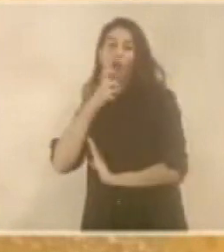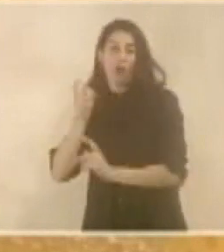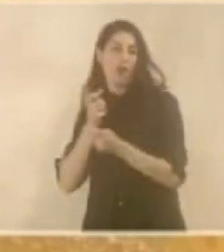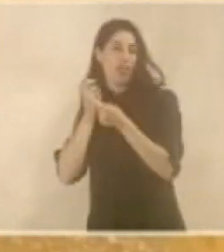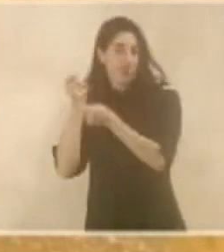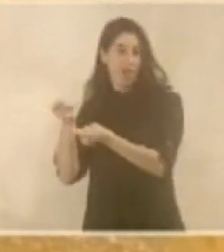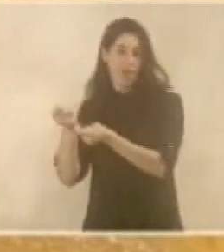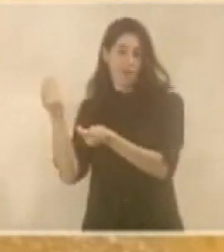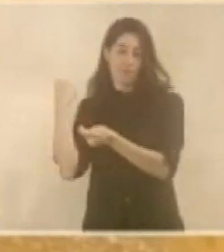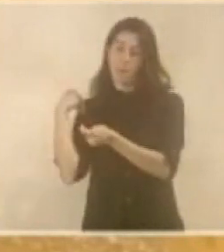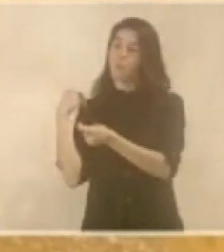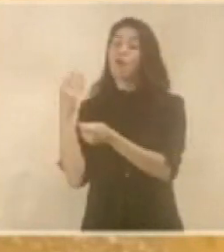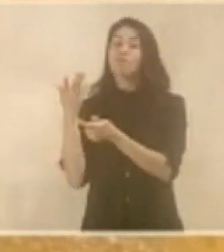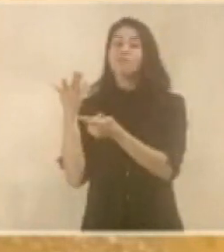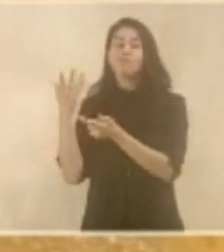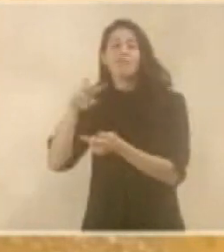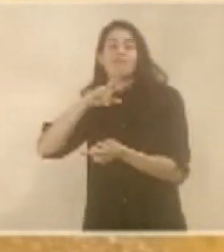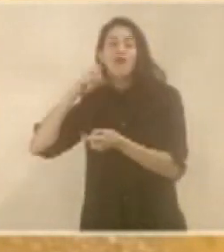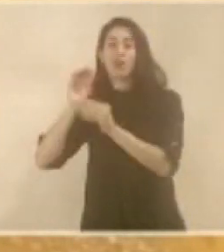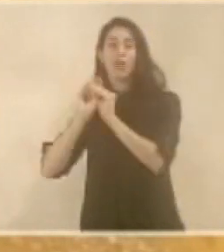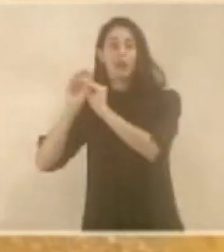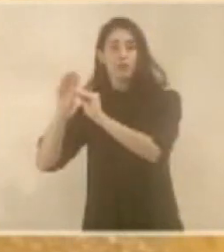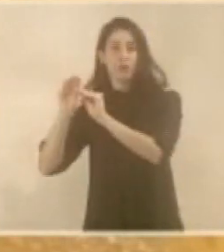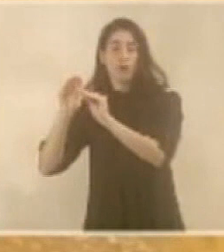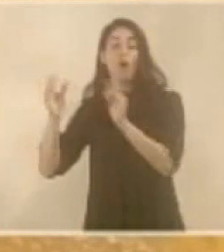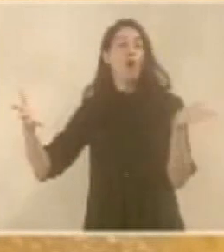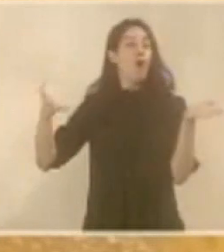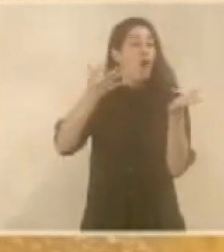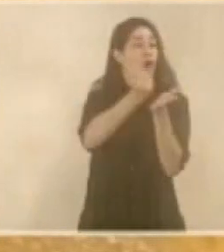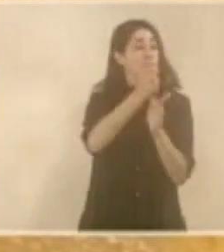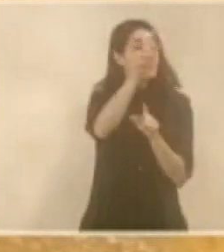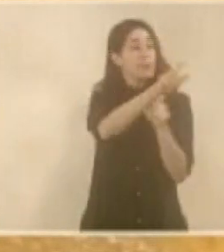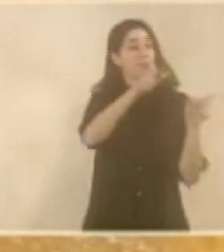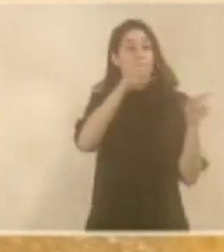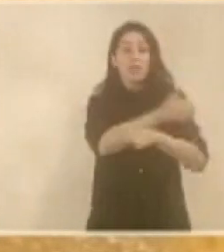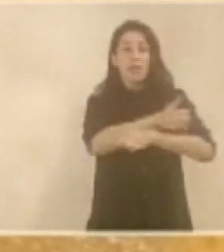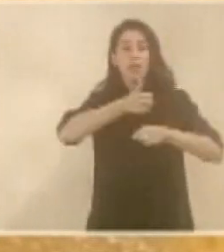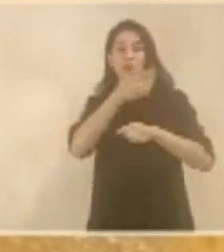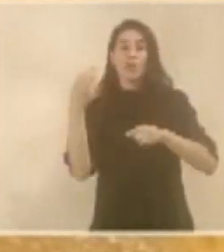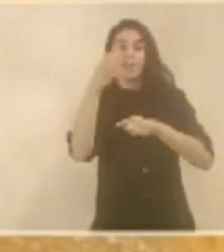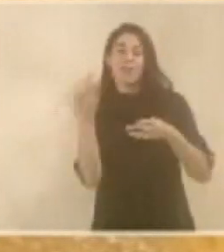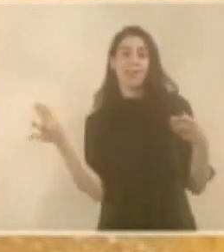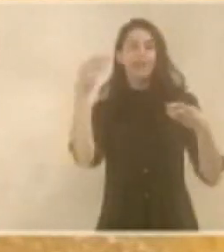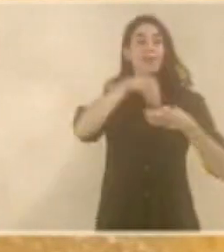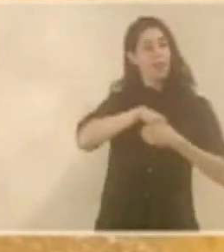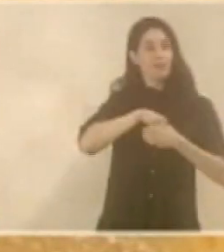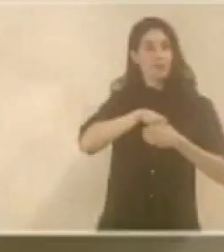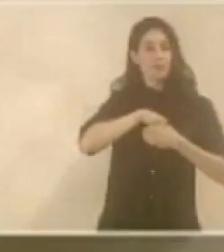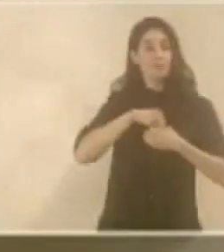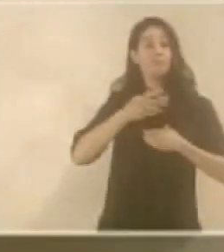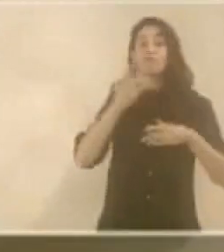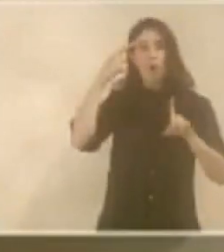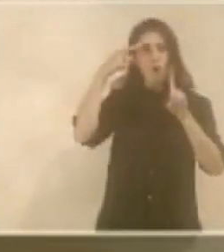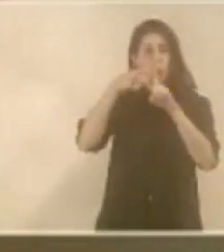una raigambre universal en cuyo sostenimiento todos debemos sentirnos involucrados, porque de ese modo ayudamos a asegurar la